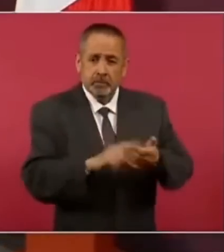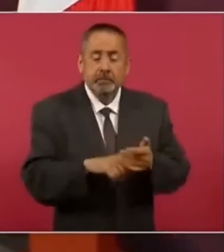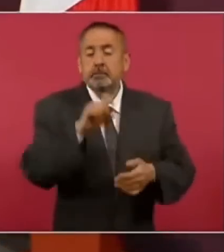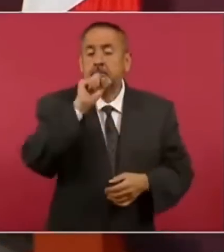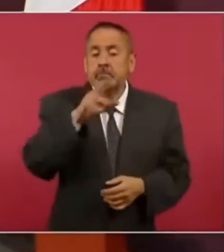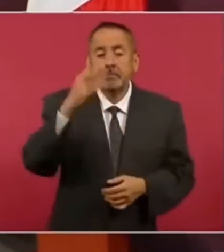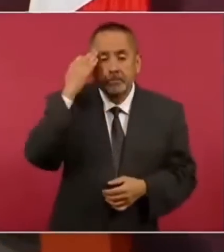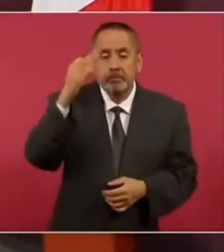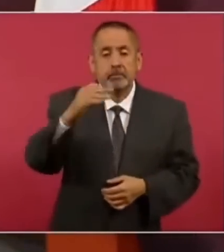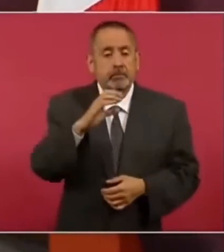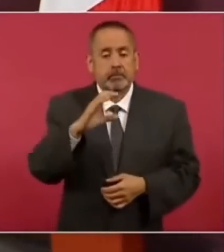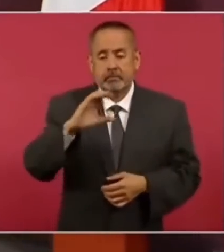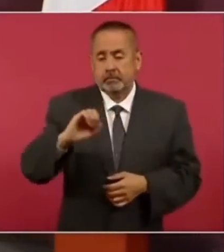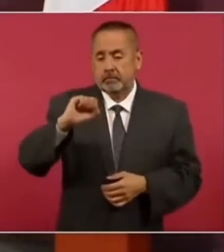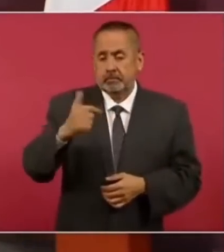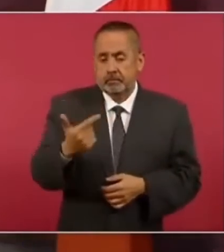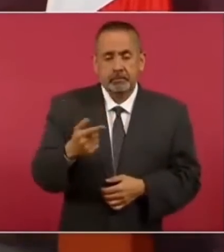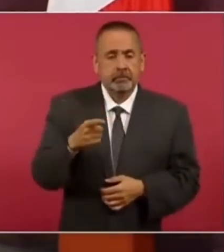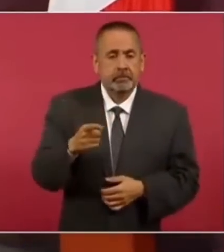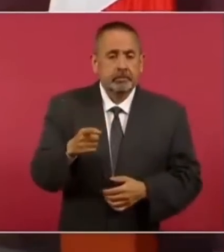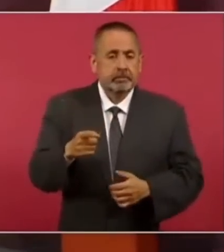Salinas